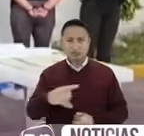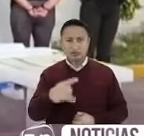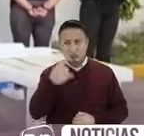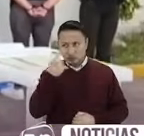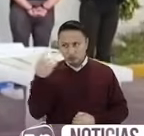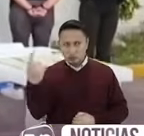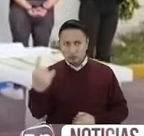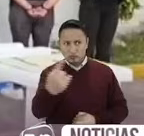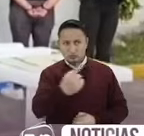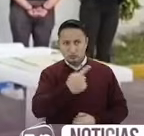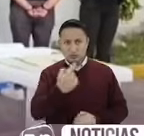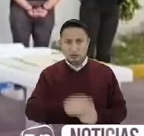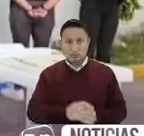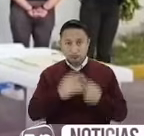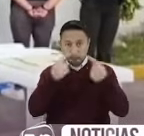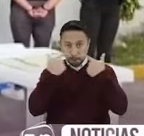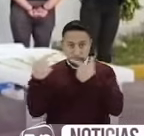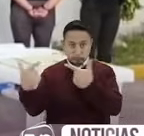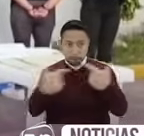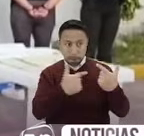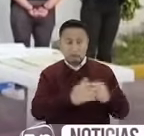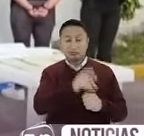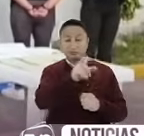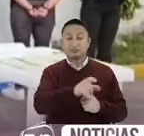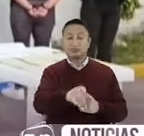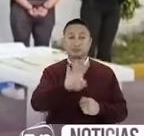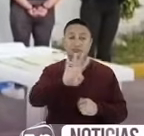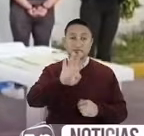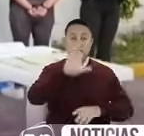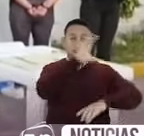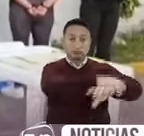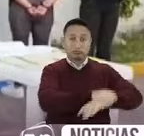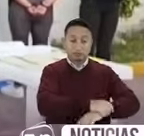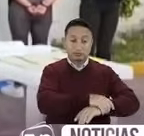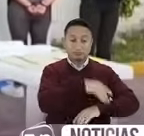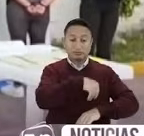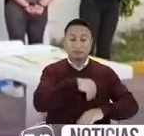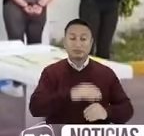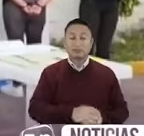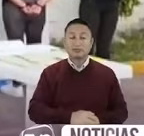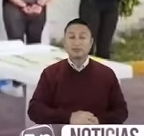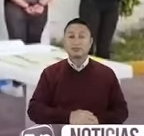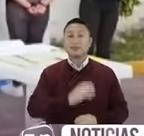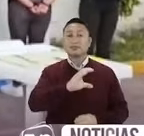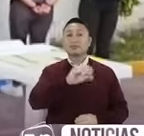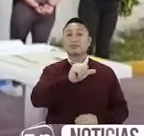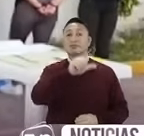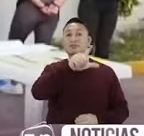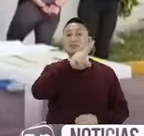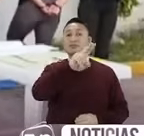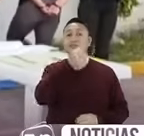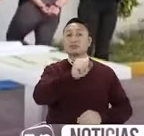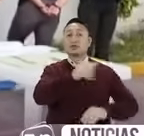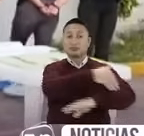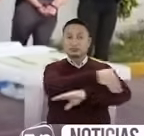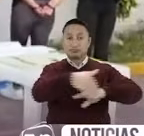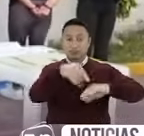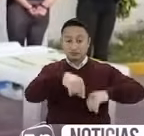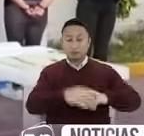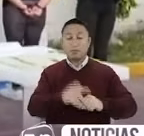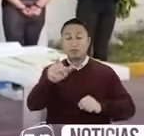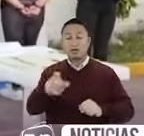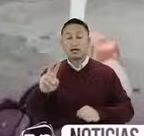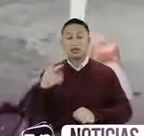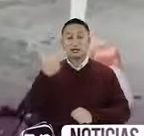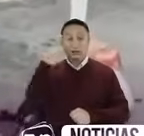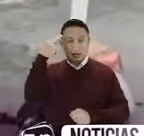logrando interceptar a las mencionadas ciudadanas a la altura de la Maldonado y Calvas, las mismas que en ese momento se encontraban con una persona de la tercera edad. Junto a